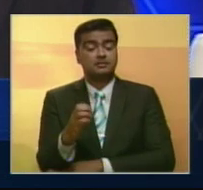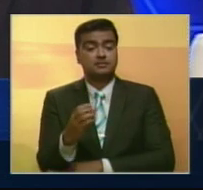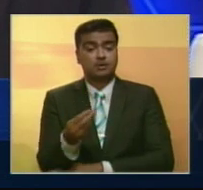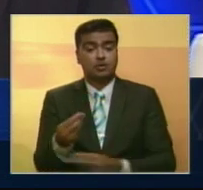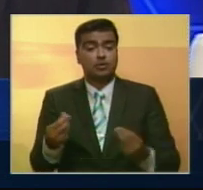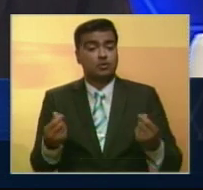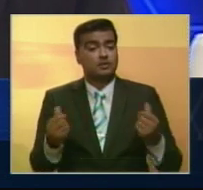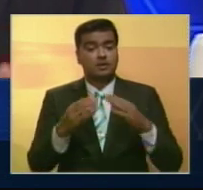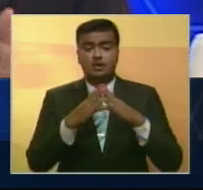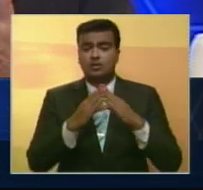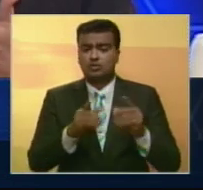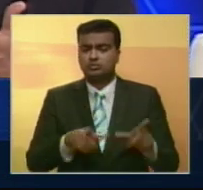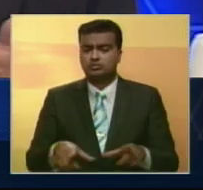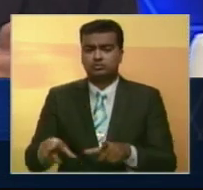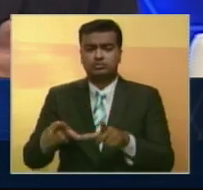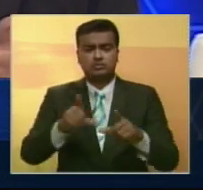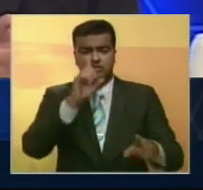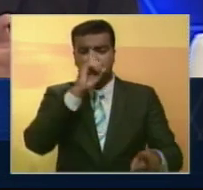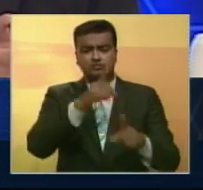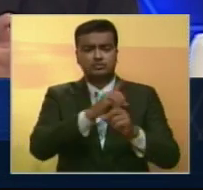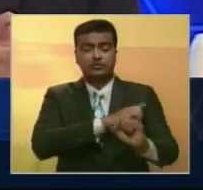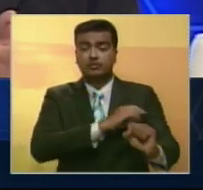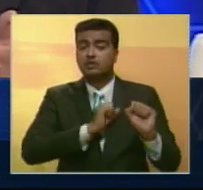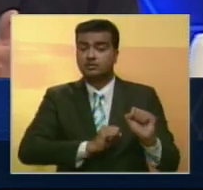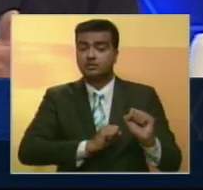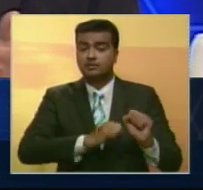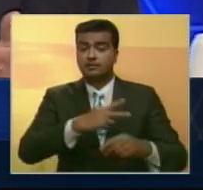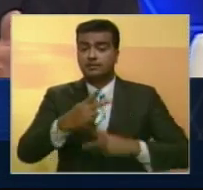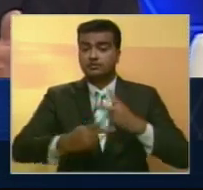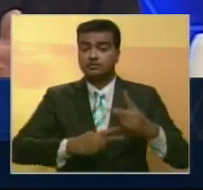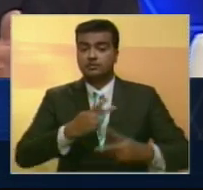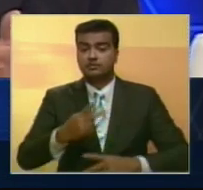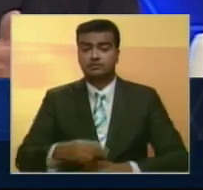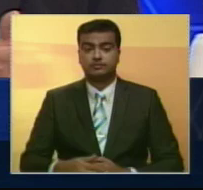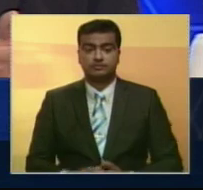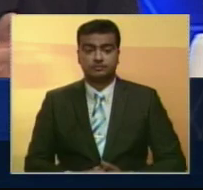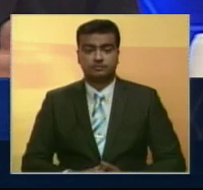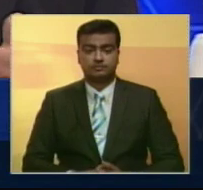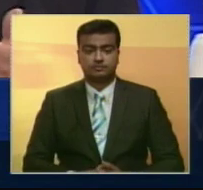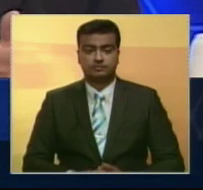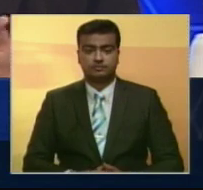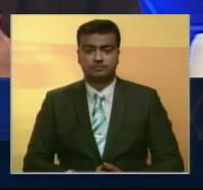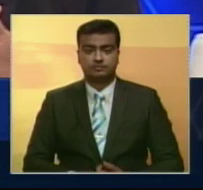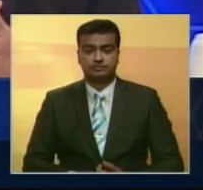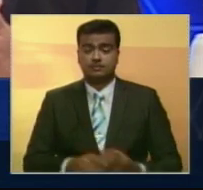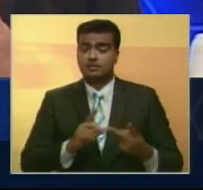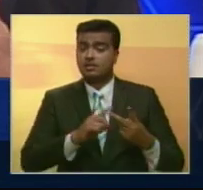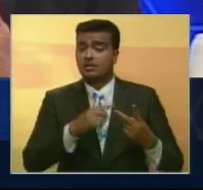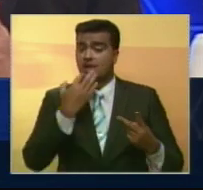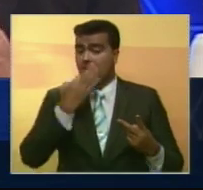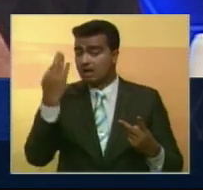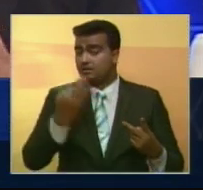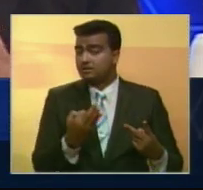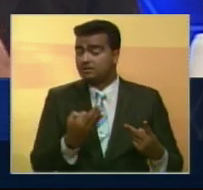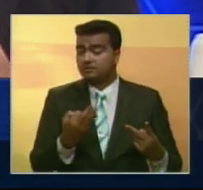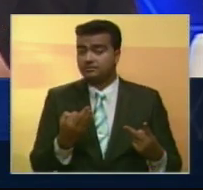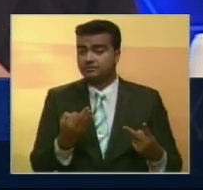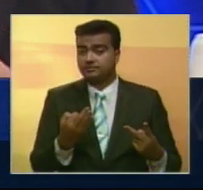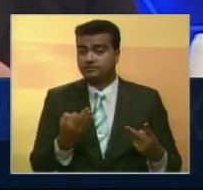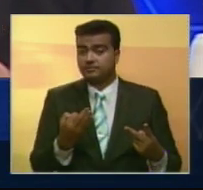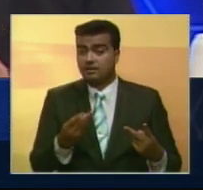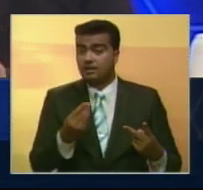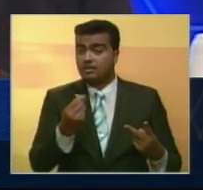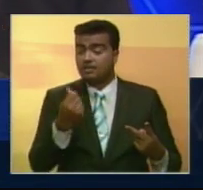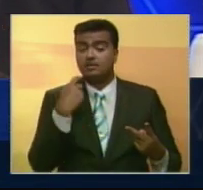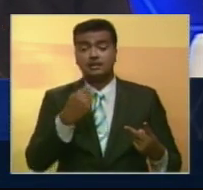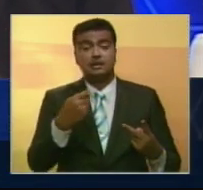toda seguridad una orientación de fortalecer el aparato productivo nacional, garantizar recursos para darle continuidad